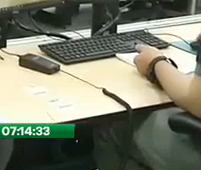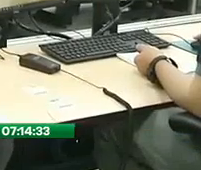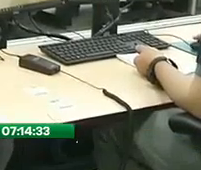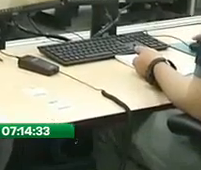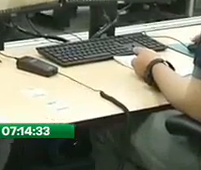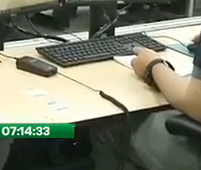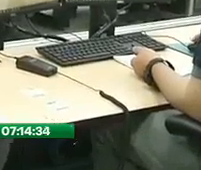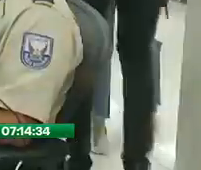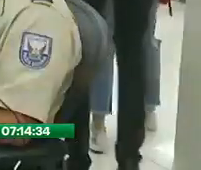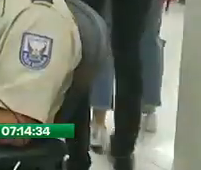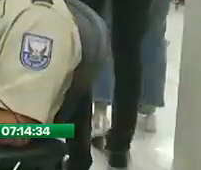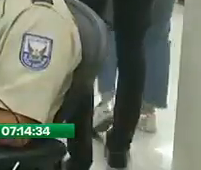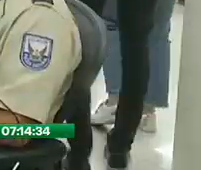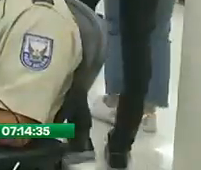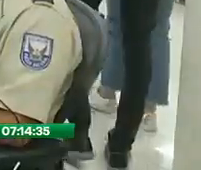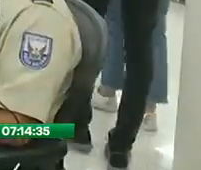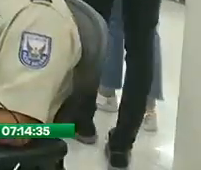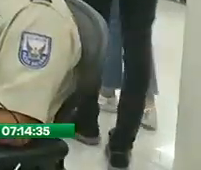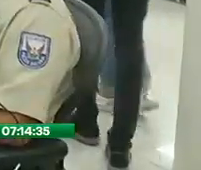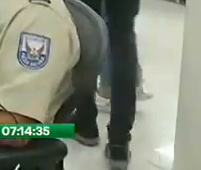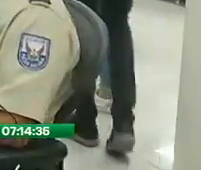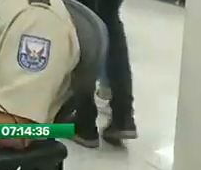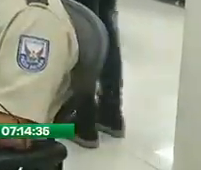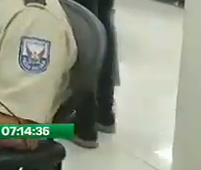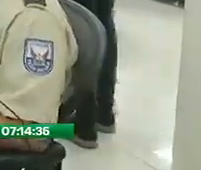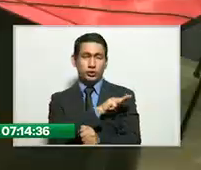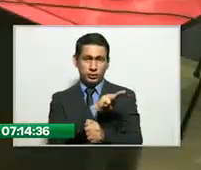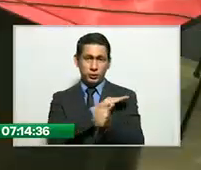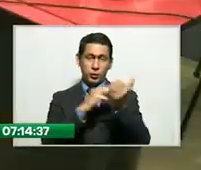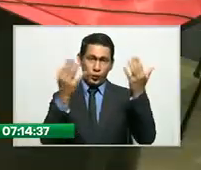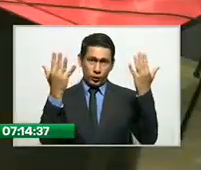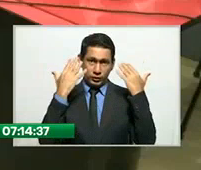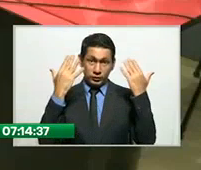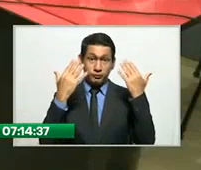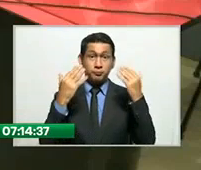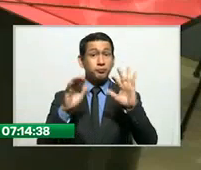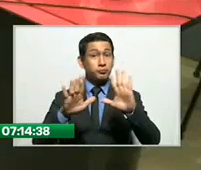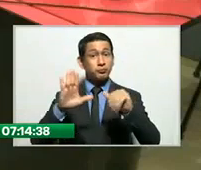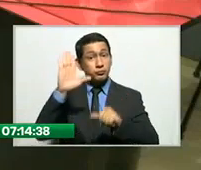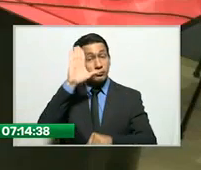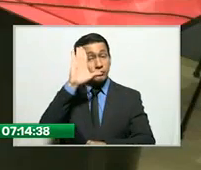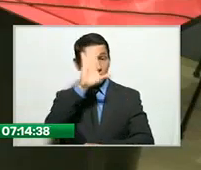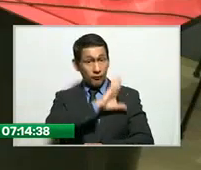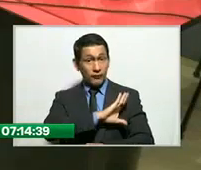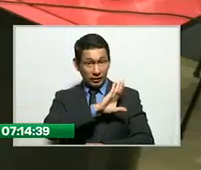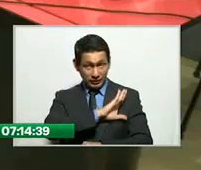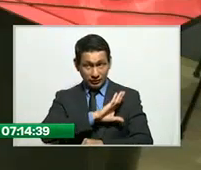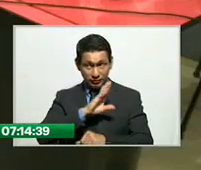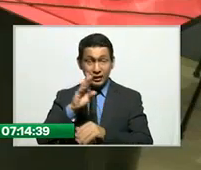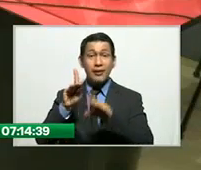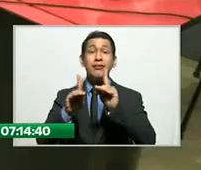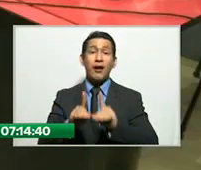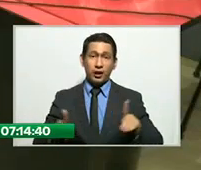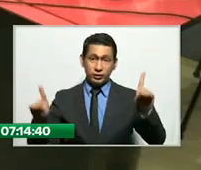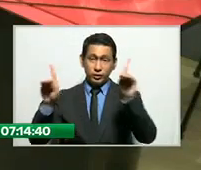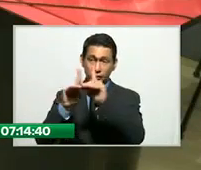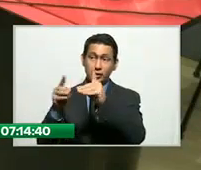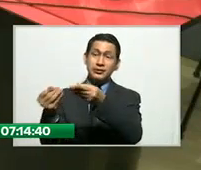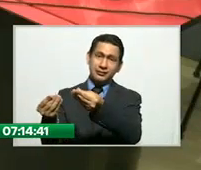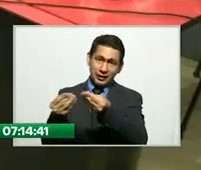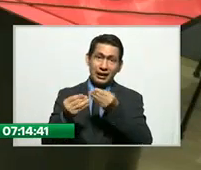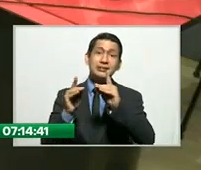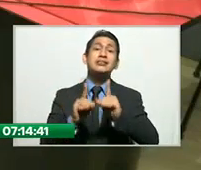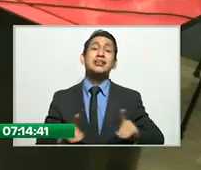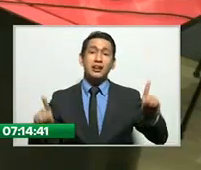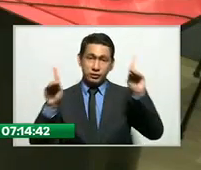pero también del gobierno central a través de su policía. Tema huellas digitales, antecedentes penales y personas que